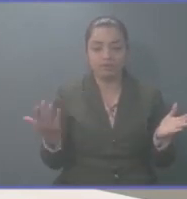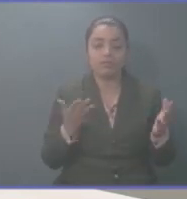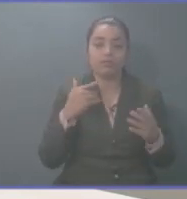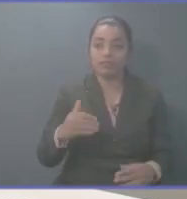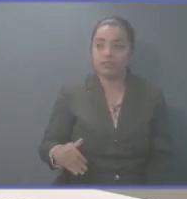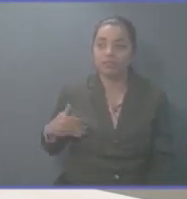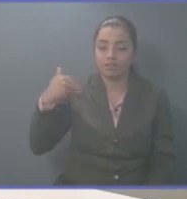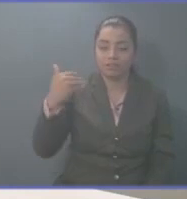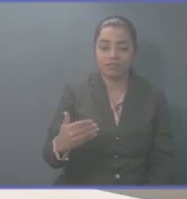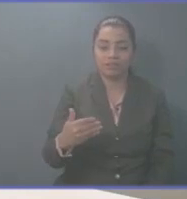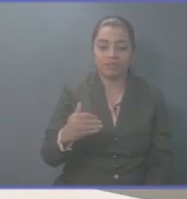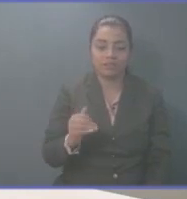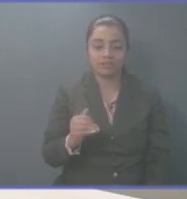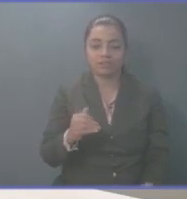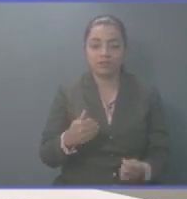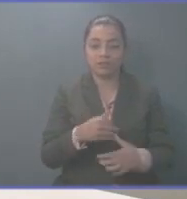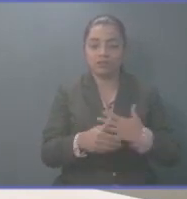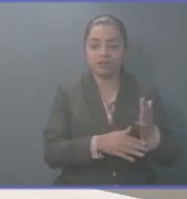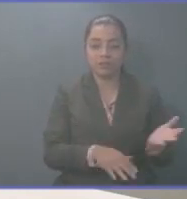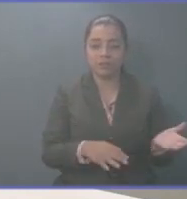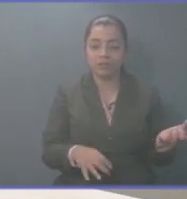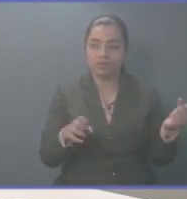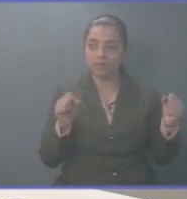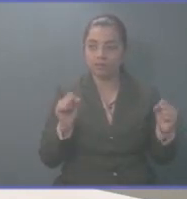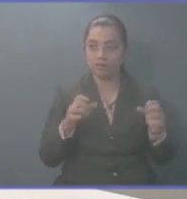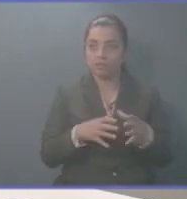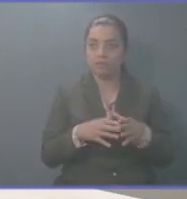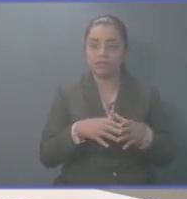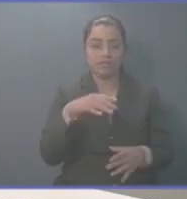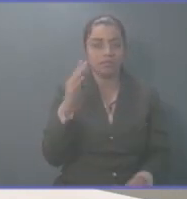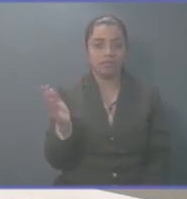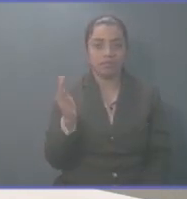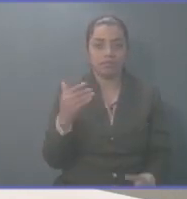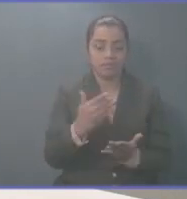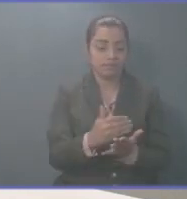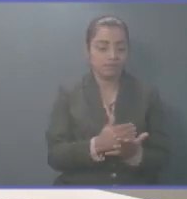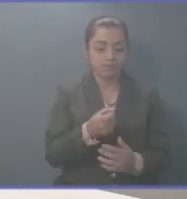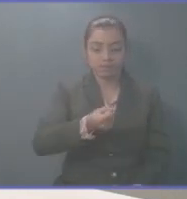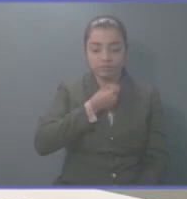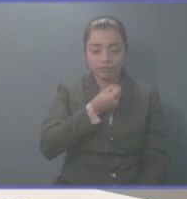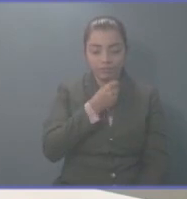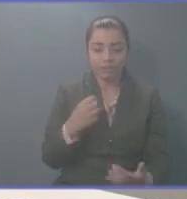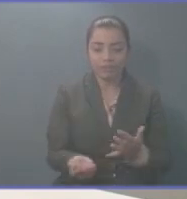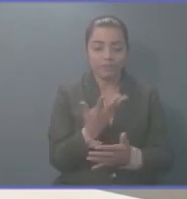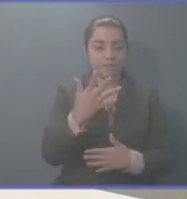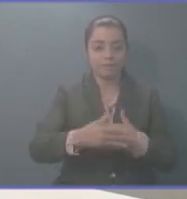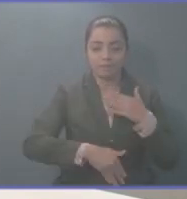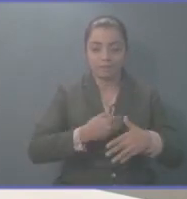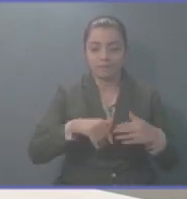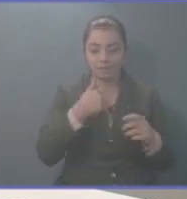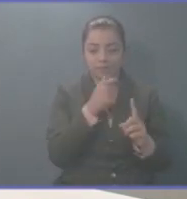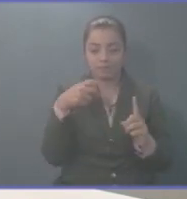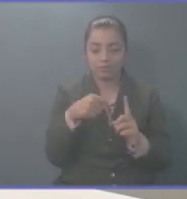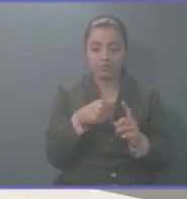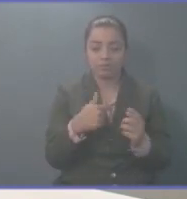de que venían aparentemente a actualizar datos referentes a pensiones que tienen que